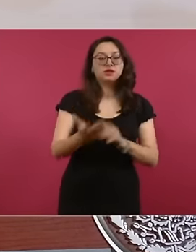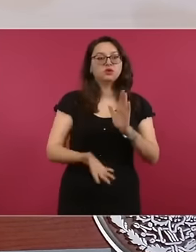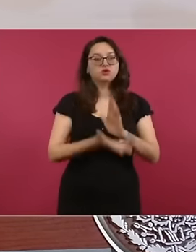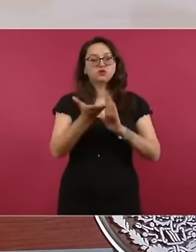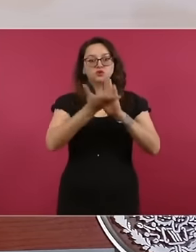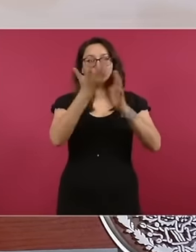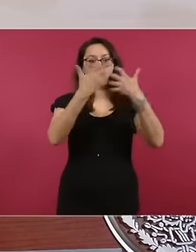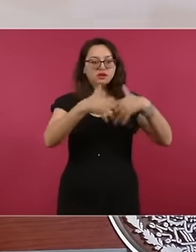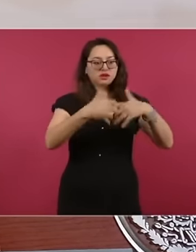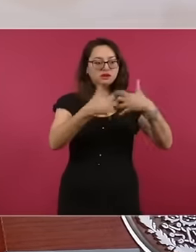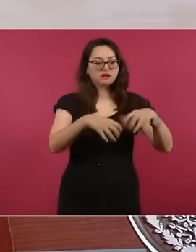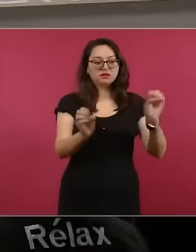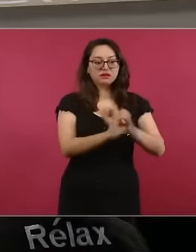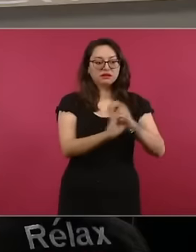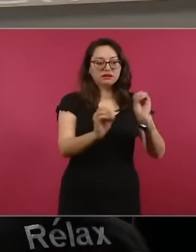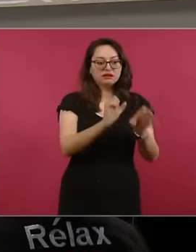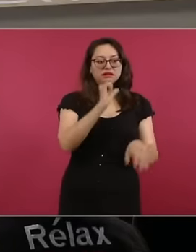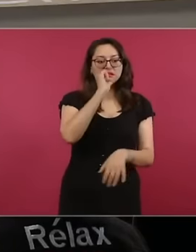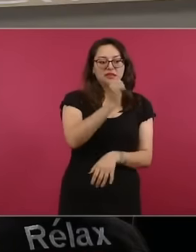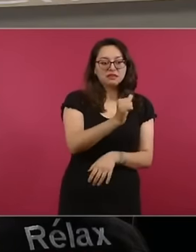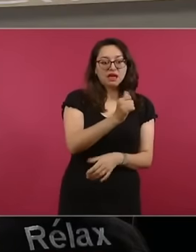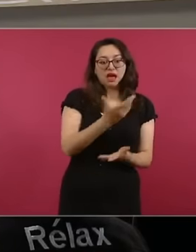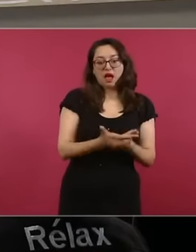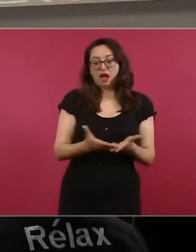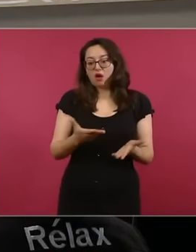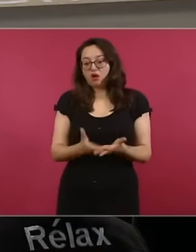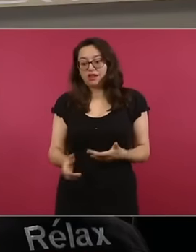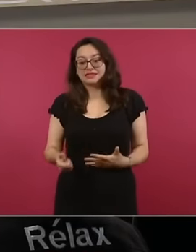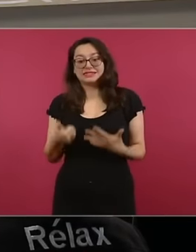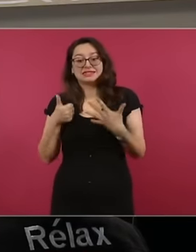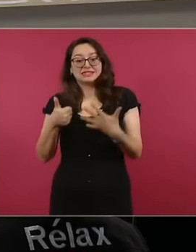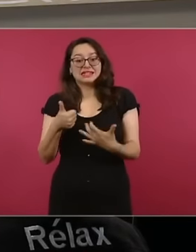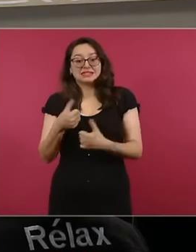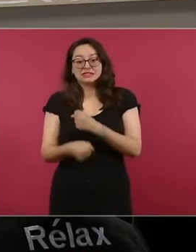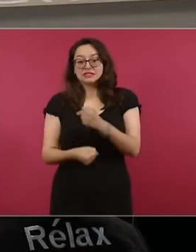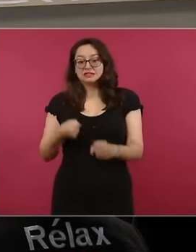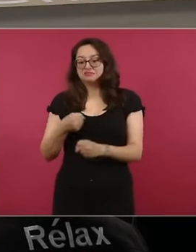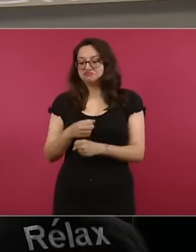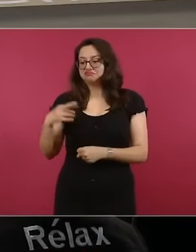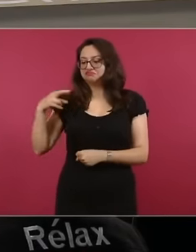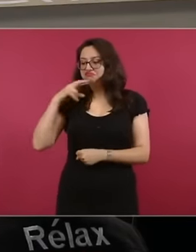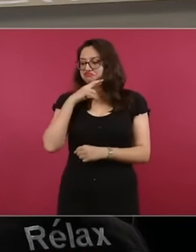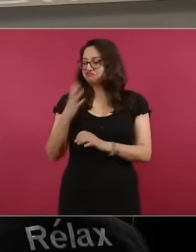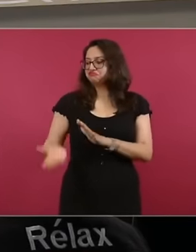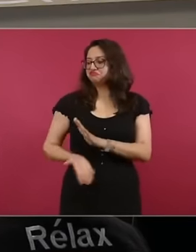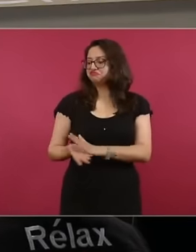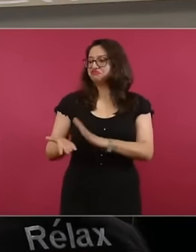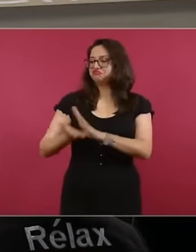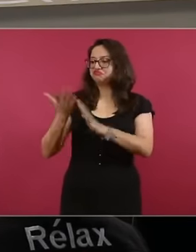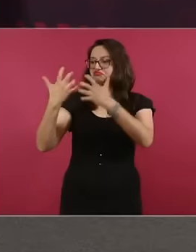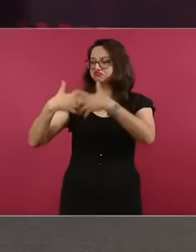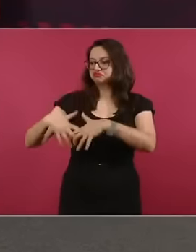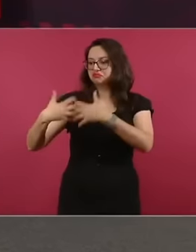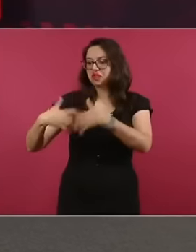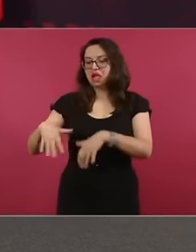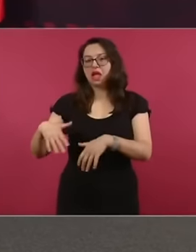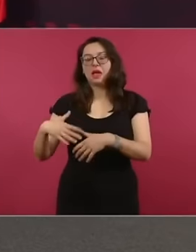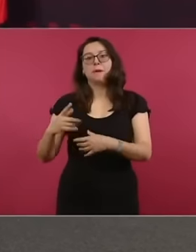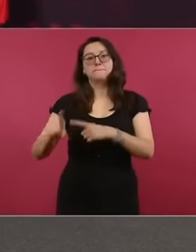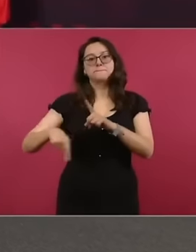y se va a dejar otra, que es la de Deer Park, que se compró el 50%,